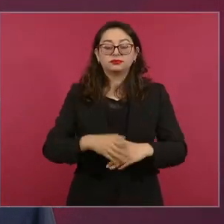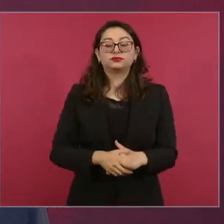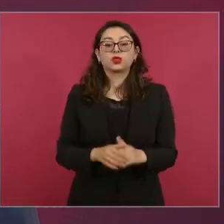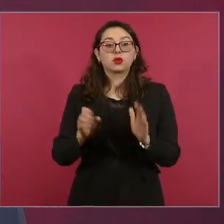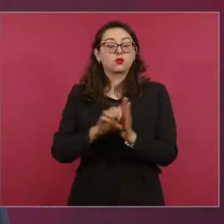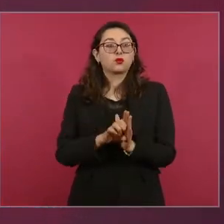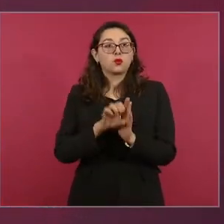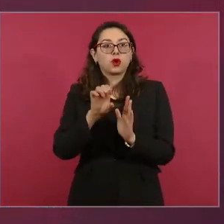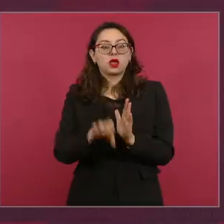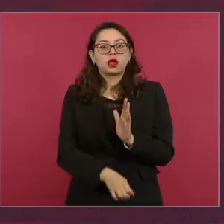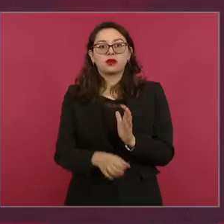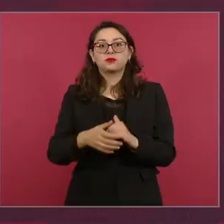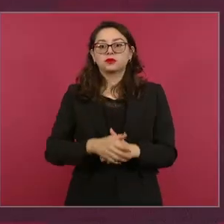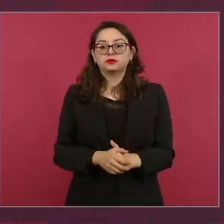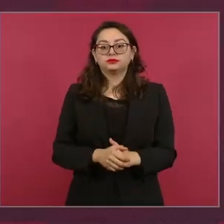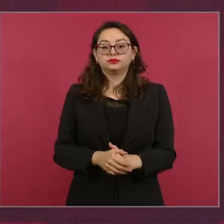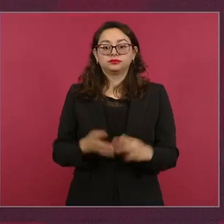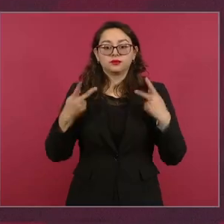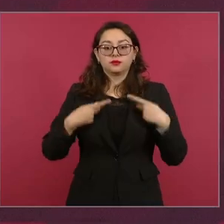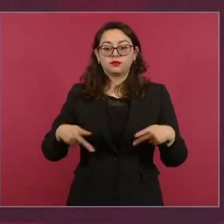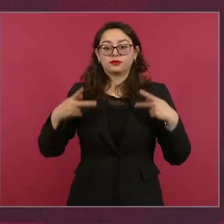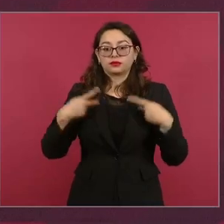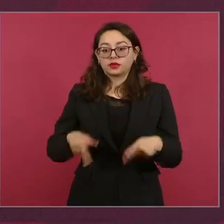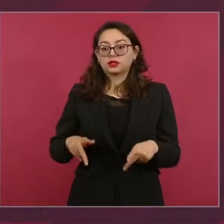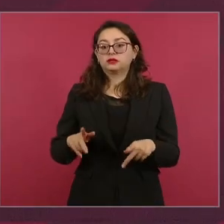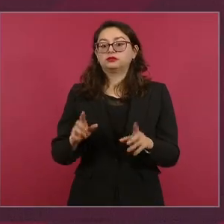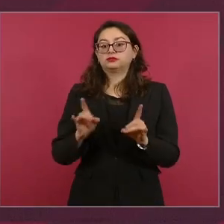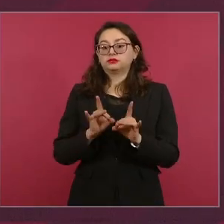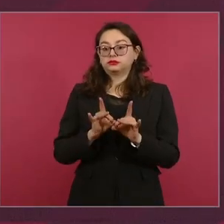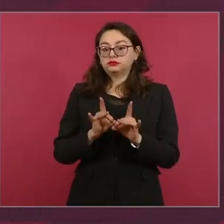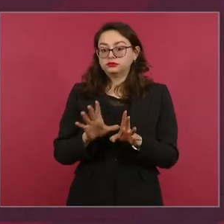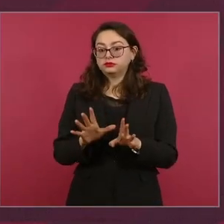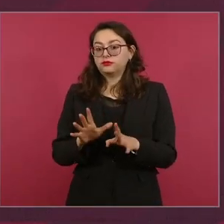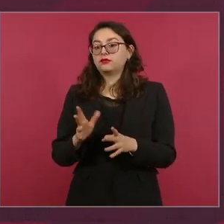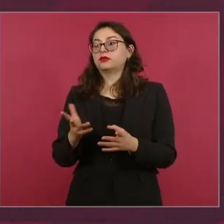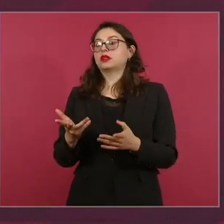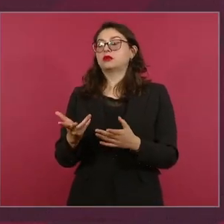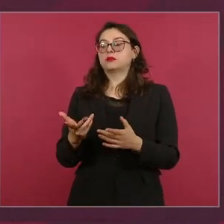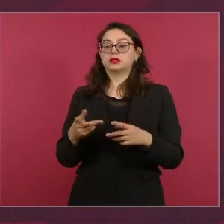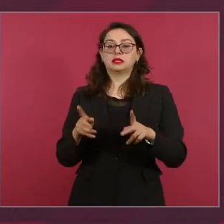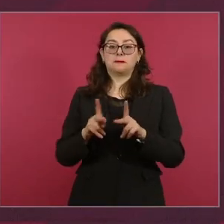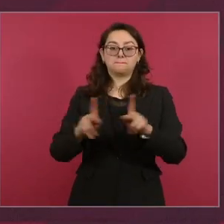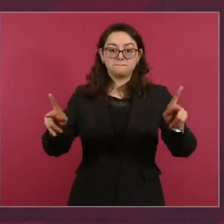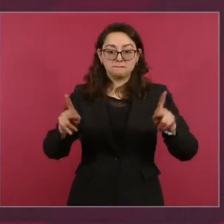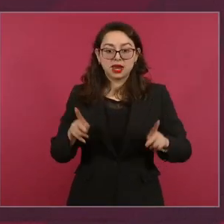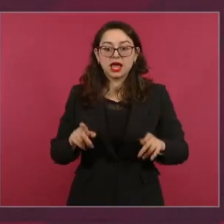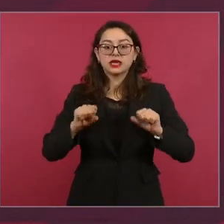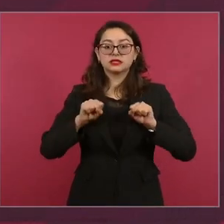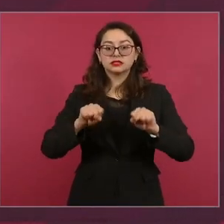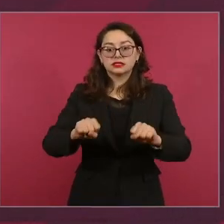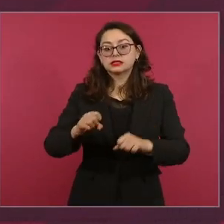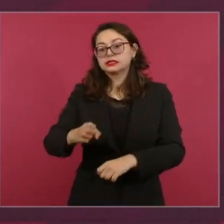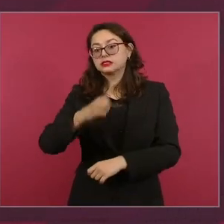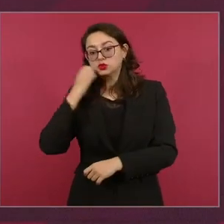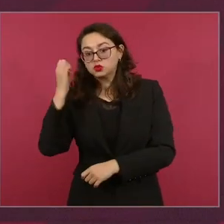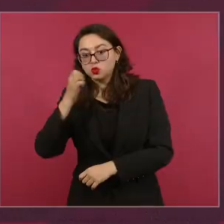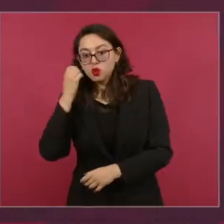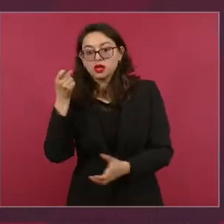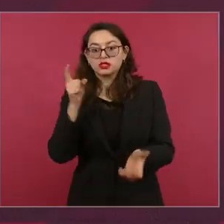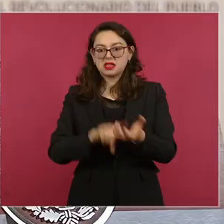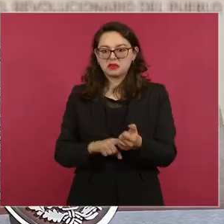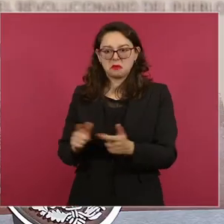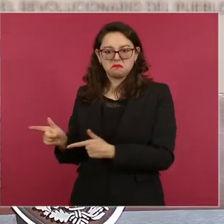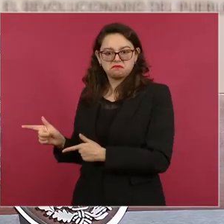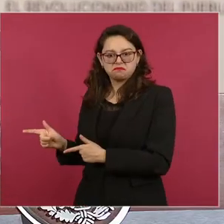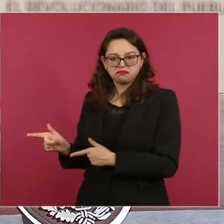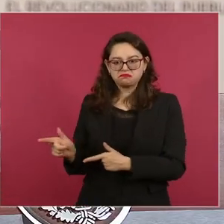de personas inocentes en centros comerciales, incluso en escuelas,